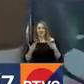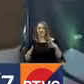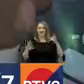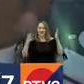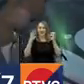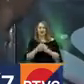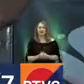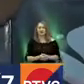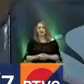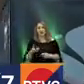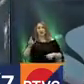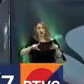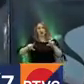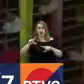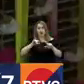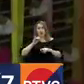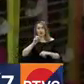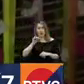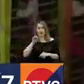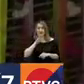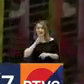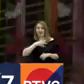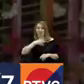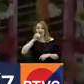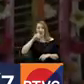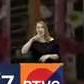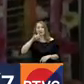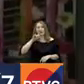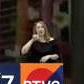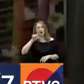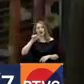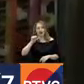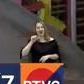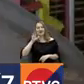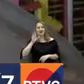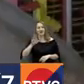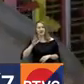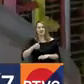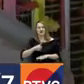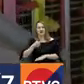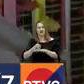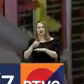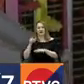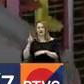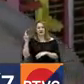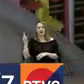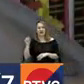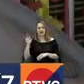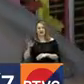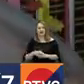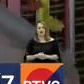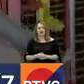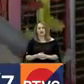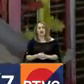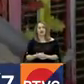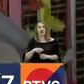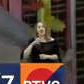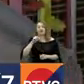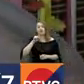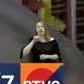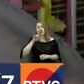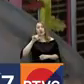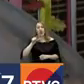era el laboratorio de guiones en la que ganó paula de la directora italiana annalisa boza es un proyecto que se llama paulo